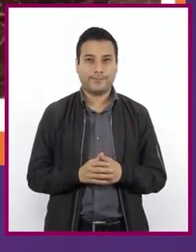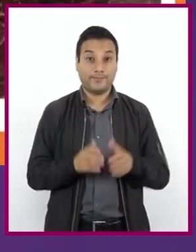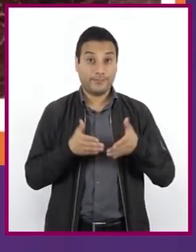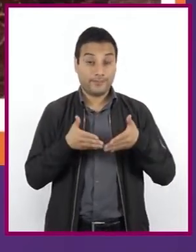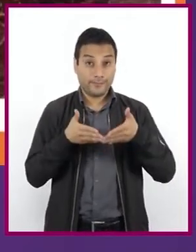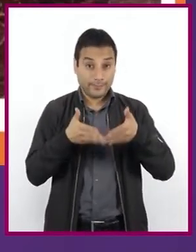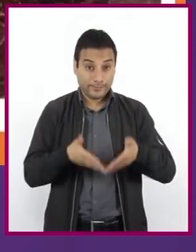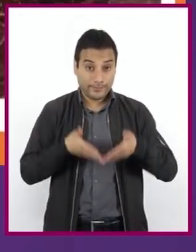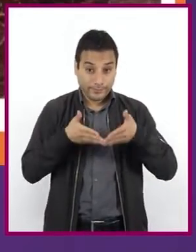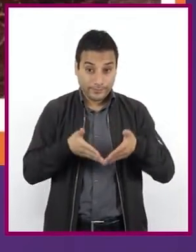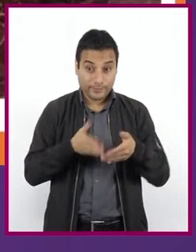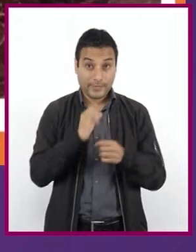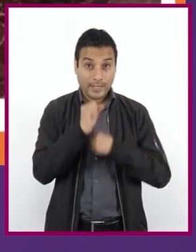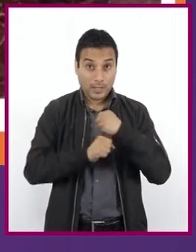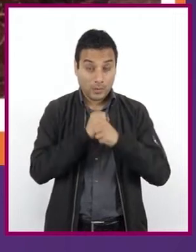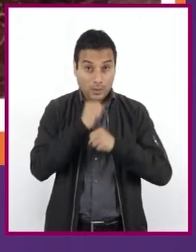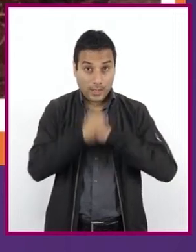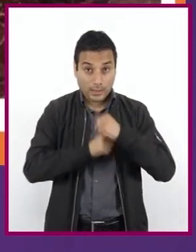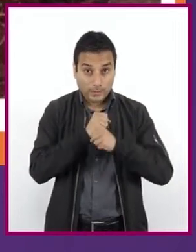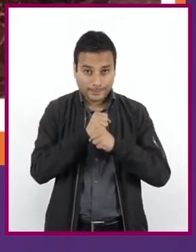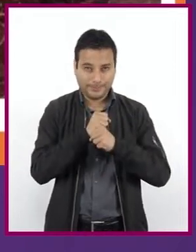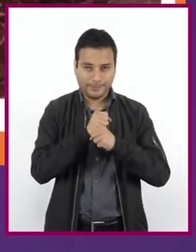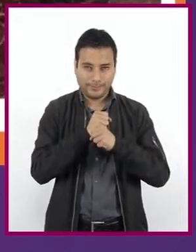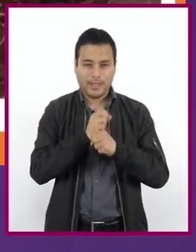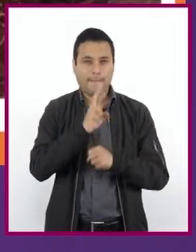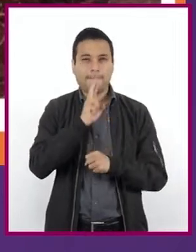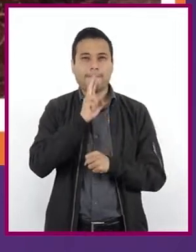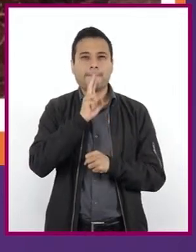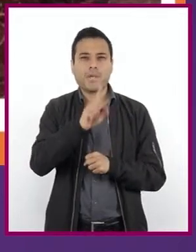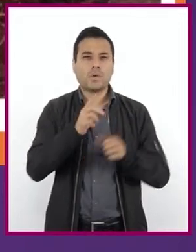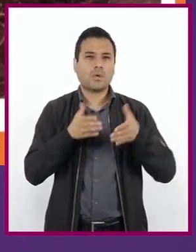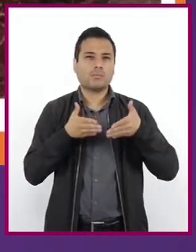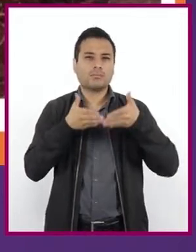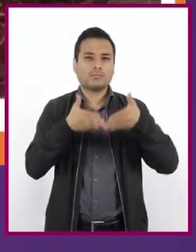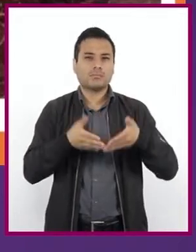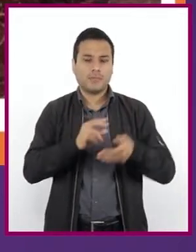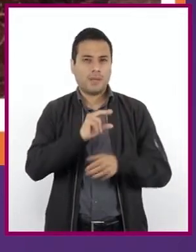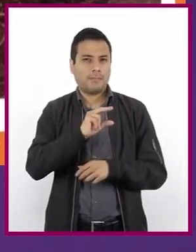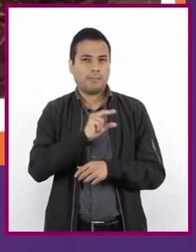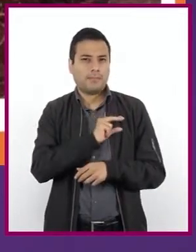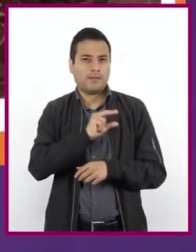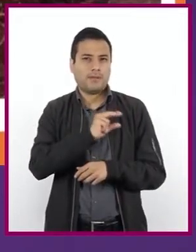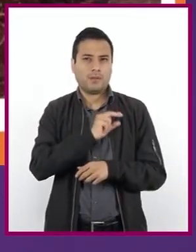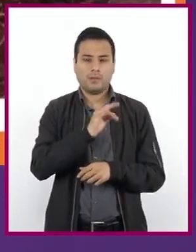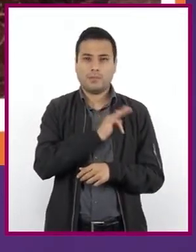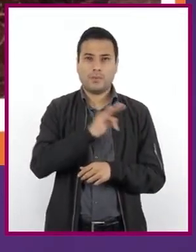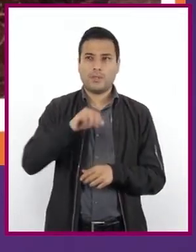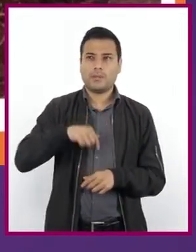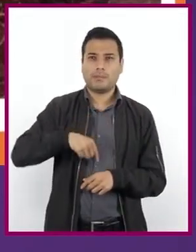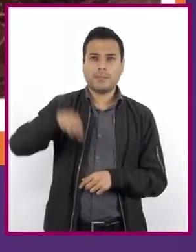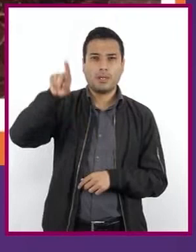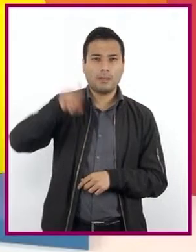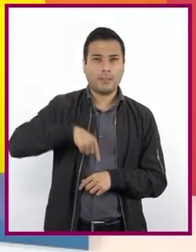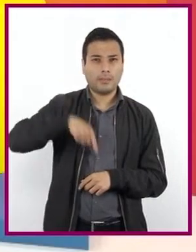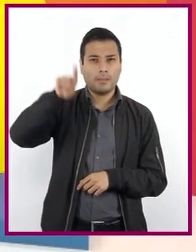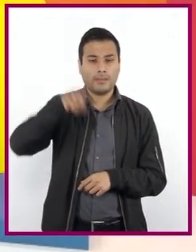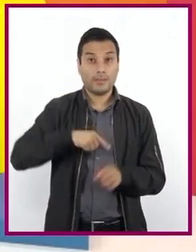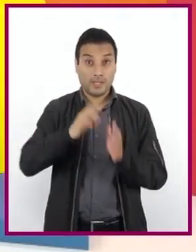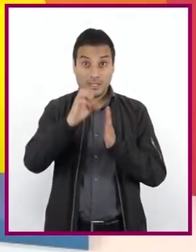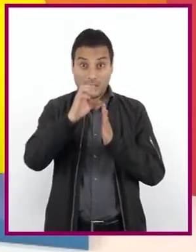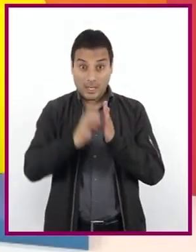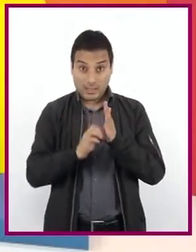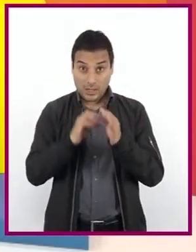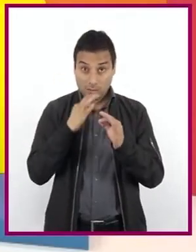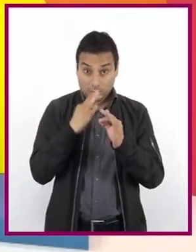anual por navíos sueltos que podían viajar sin someterse a un calendario. Con